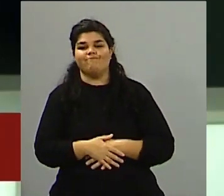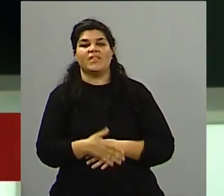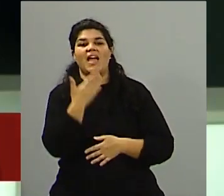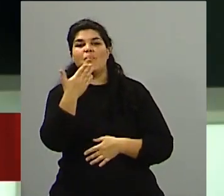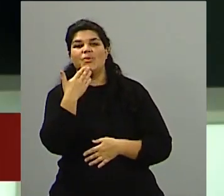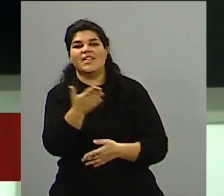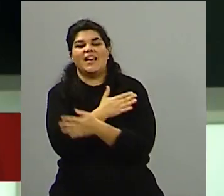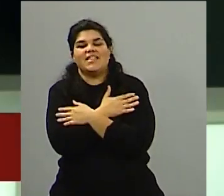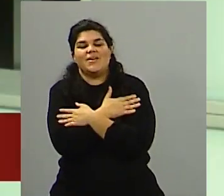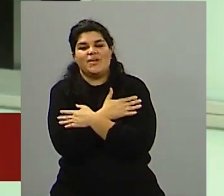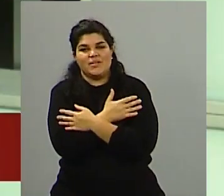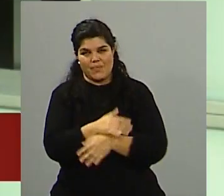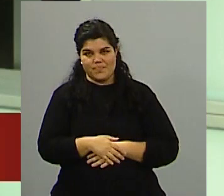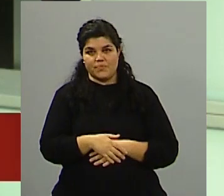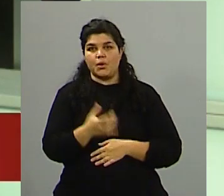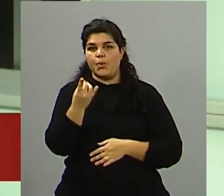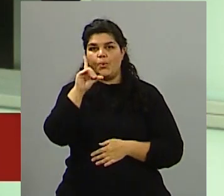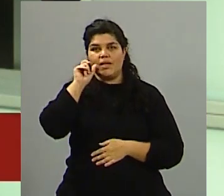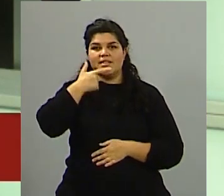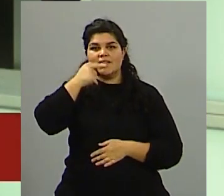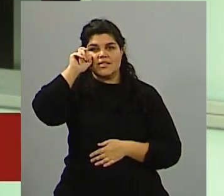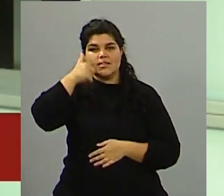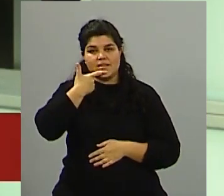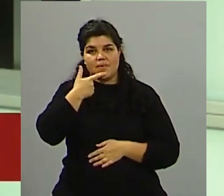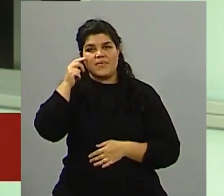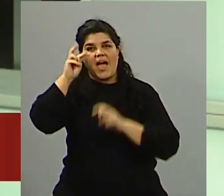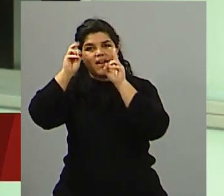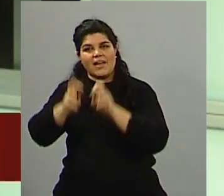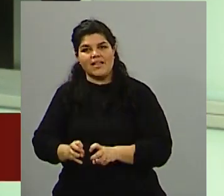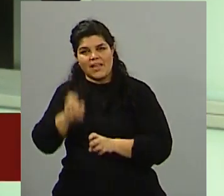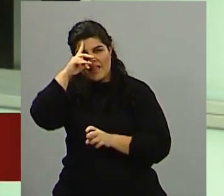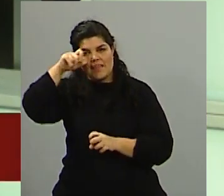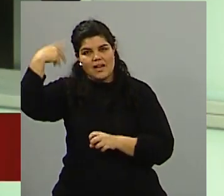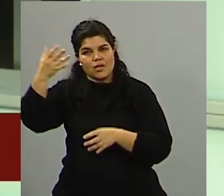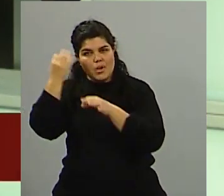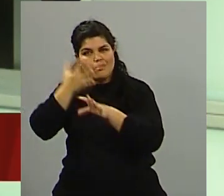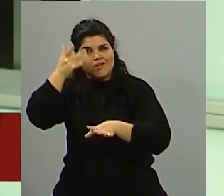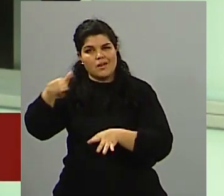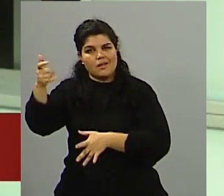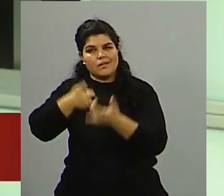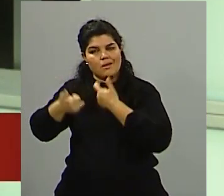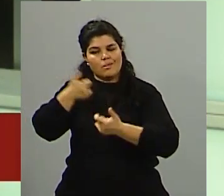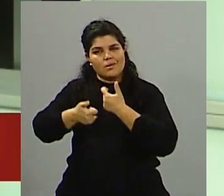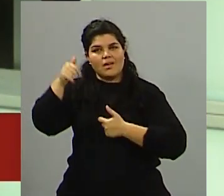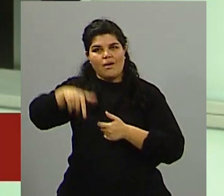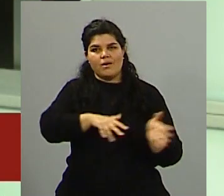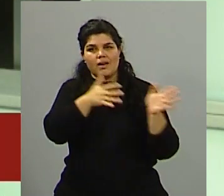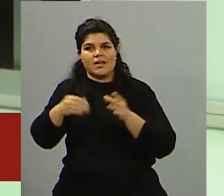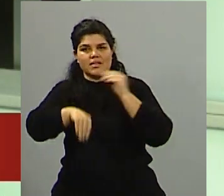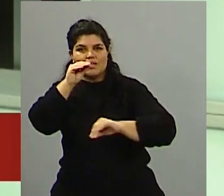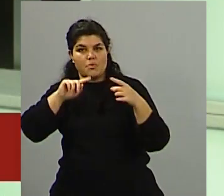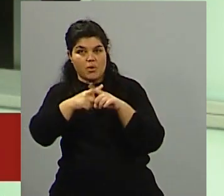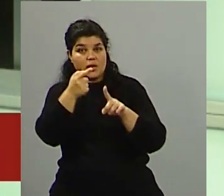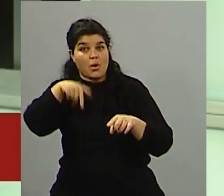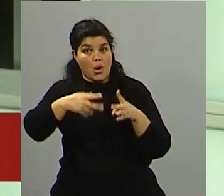hasta la próxima. Gracias. Será hasta la próxima. Ulises Adamo, analista internacional, hablando con nosotros en esta jornada de chat político. Nos vamos a una